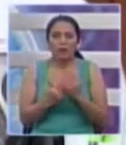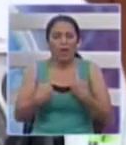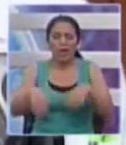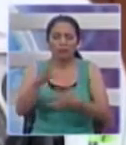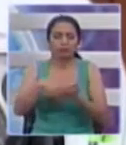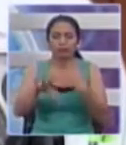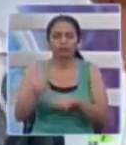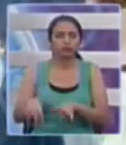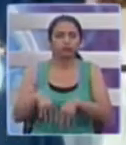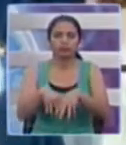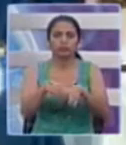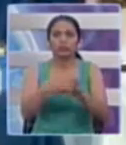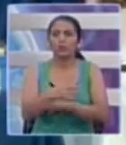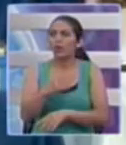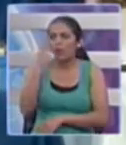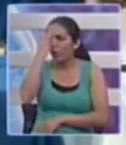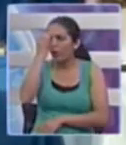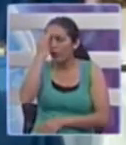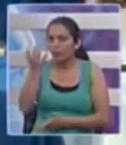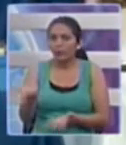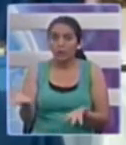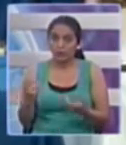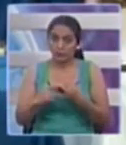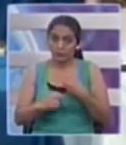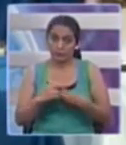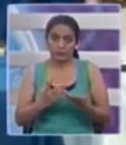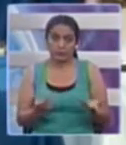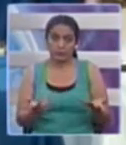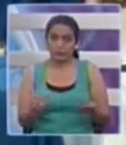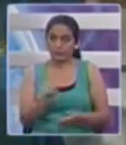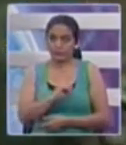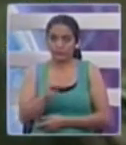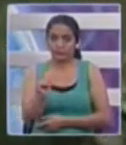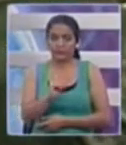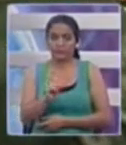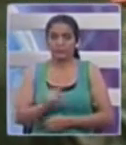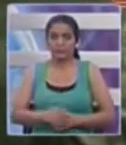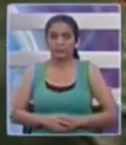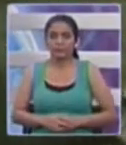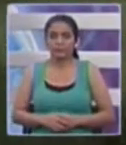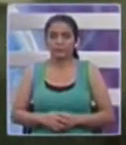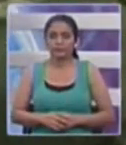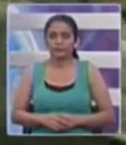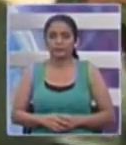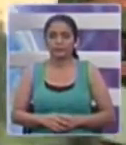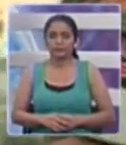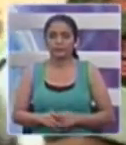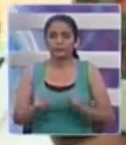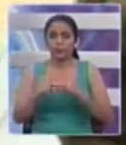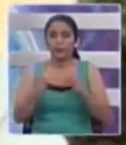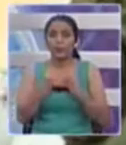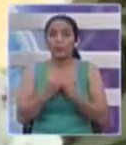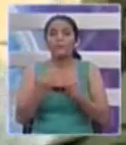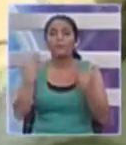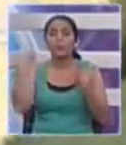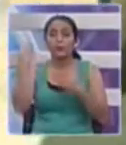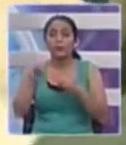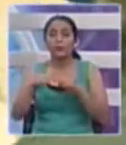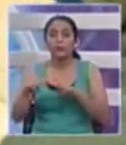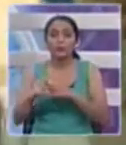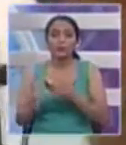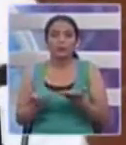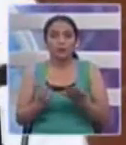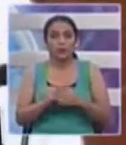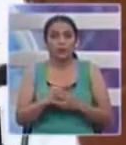no tiene apoyo. Señaló que no solo las agrupaciones políticas de la oposición son las únicas que reclaman a las autoridades del Consejo Nacional